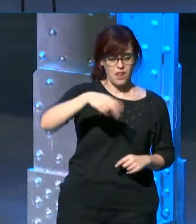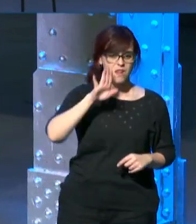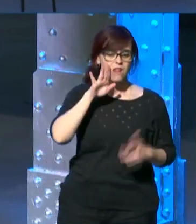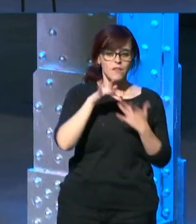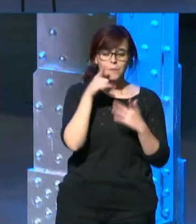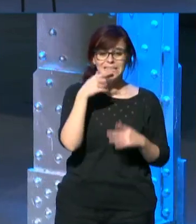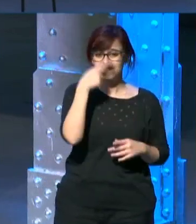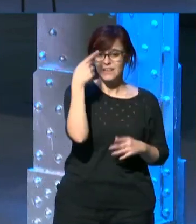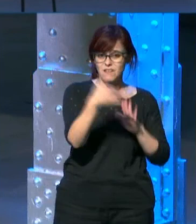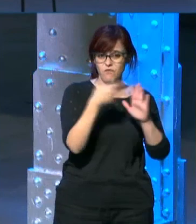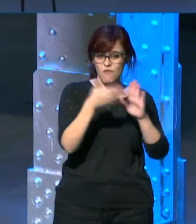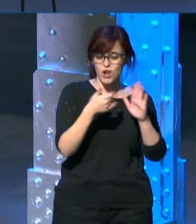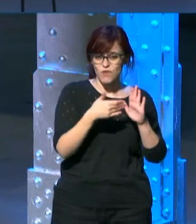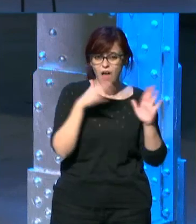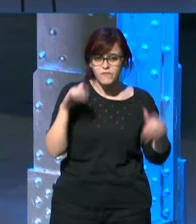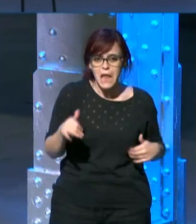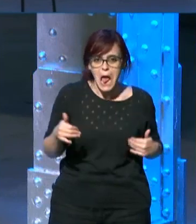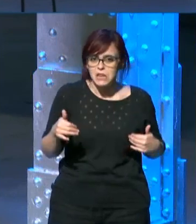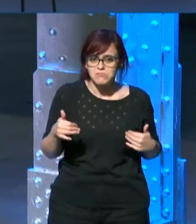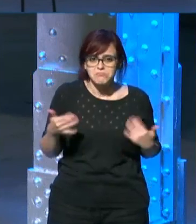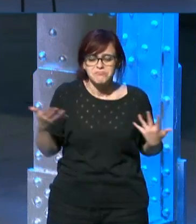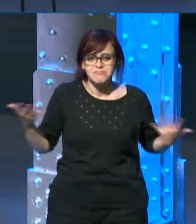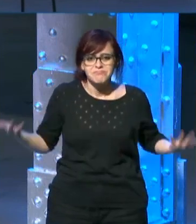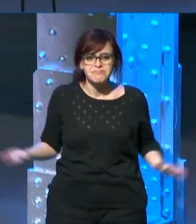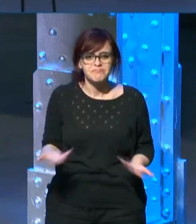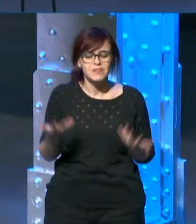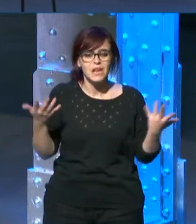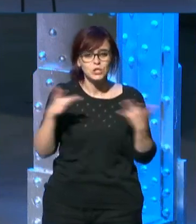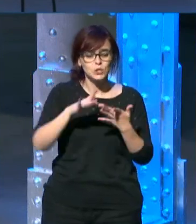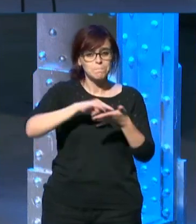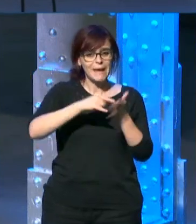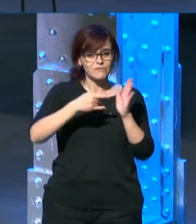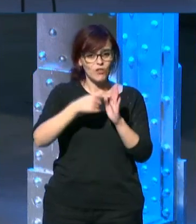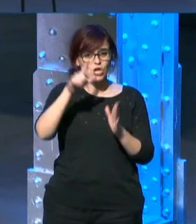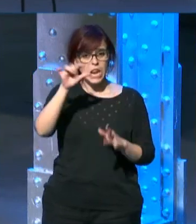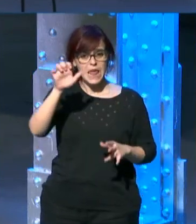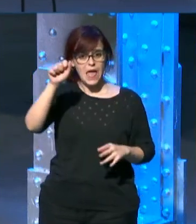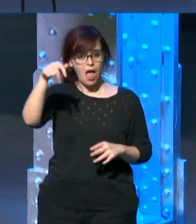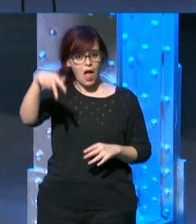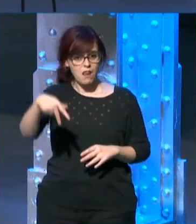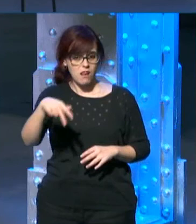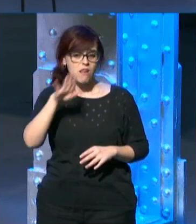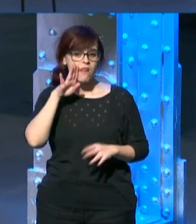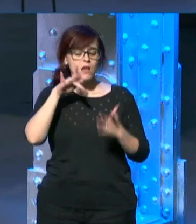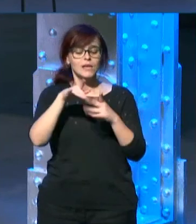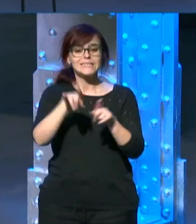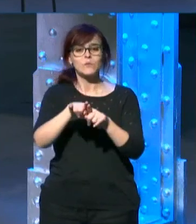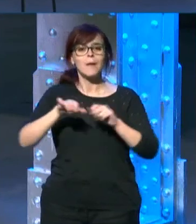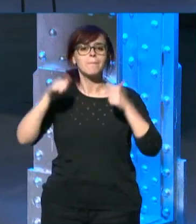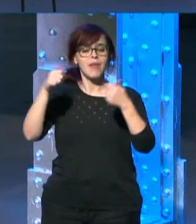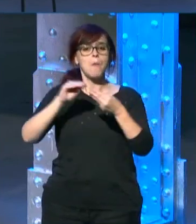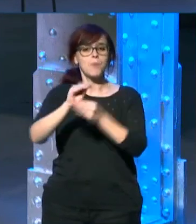me interesa, lo que no... Son cosas que las metodologías Lean, de hecho, pues cuando se empezó con temas de